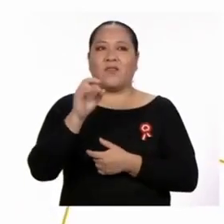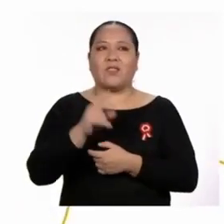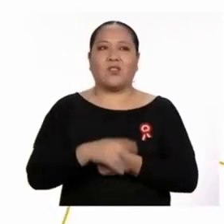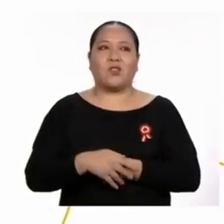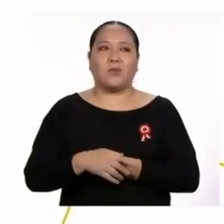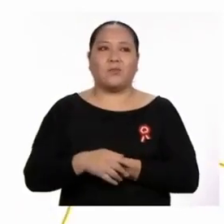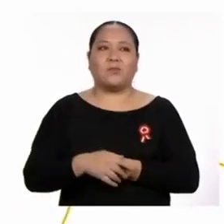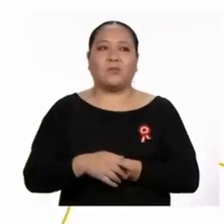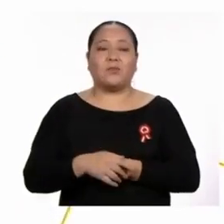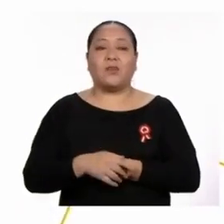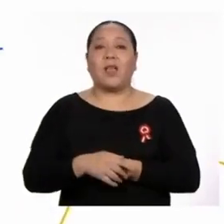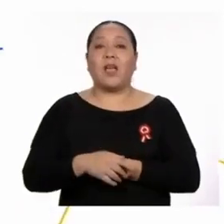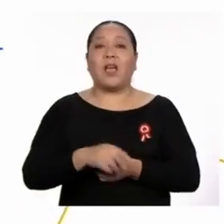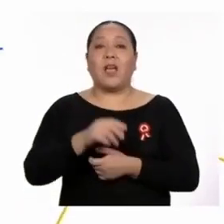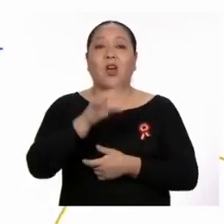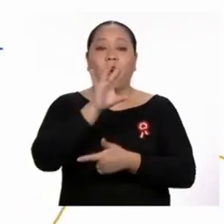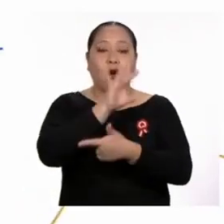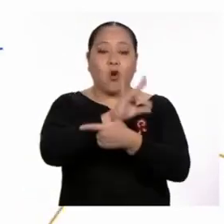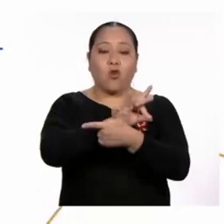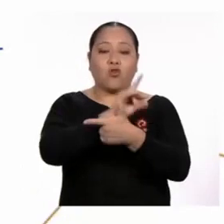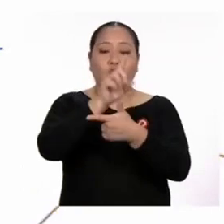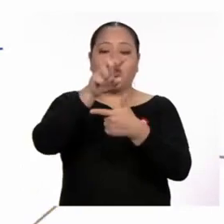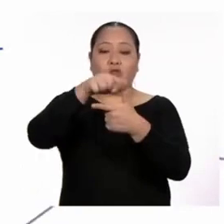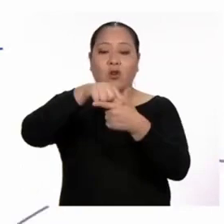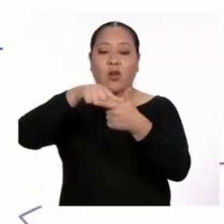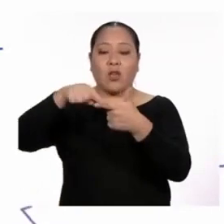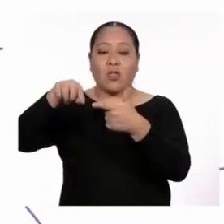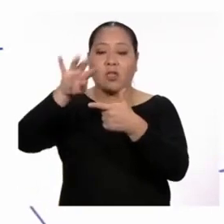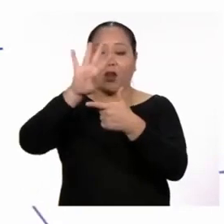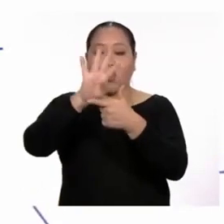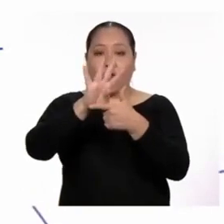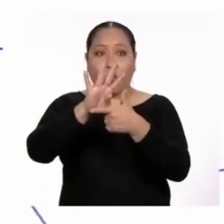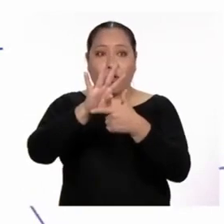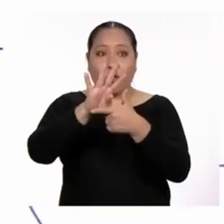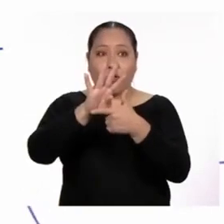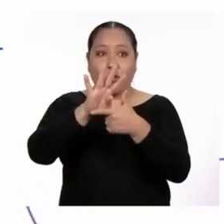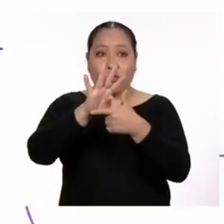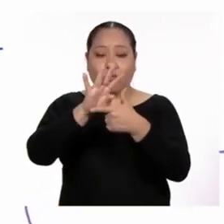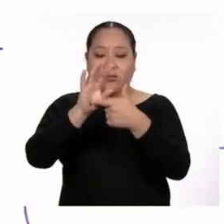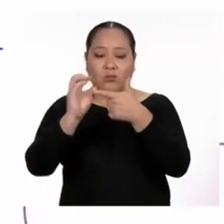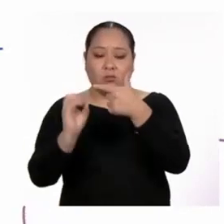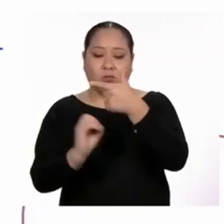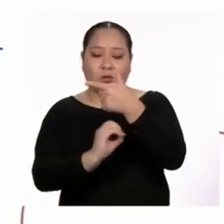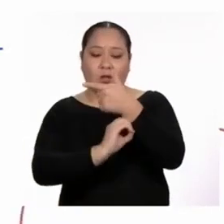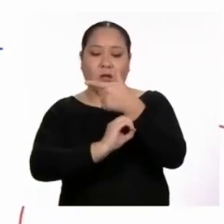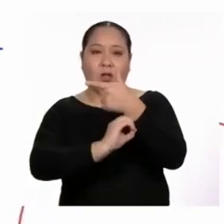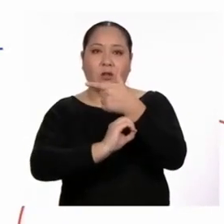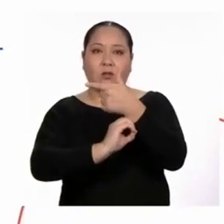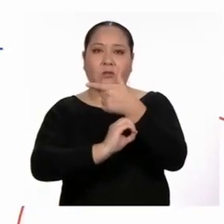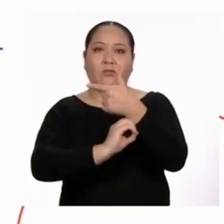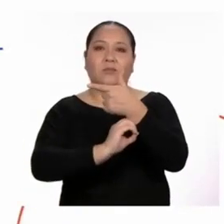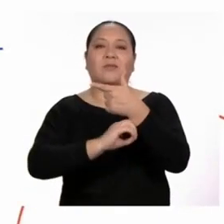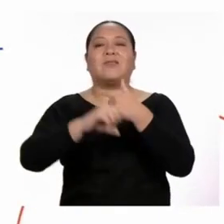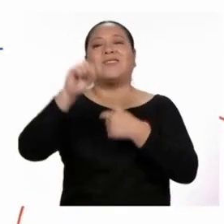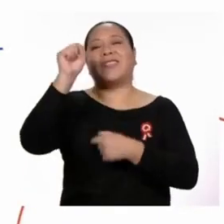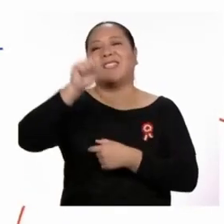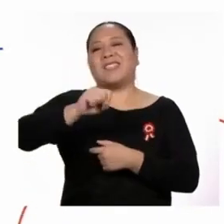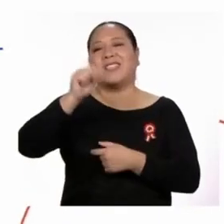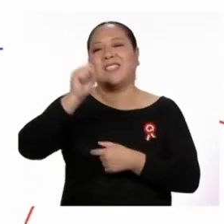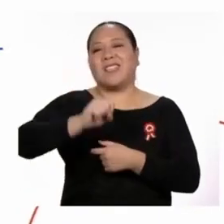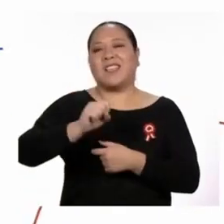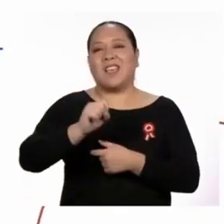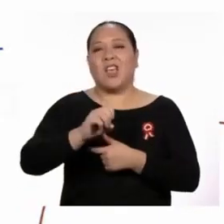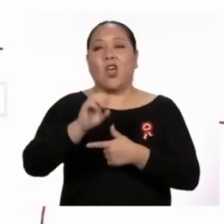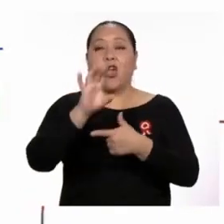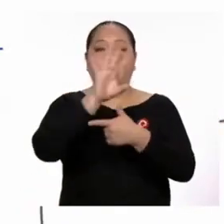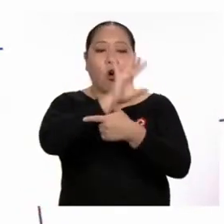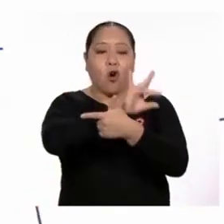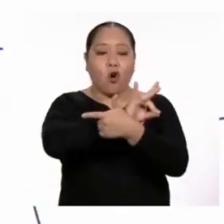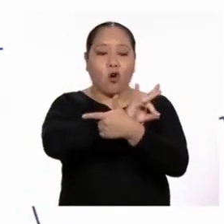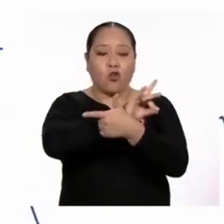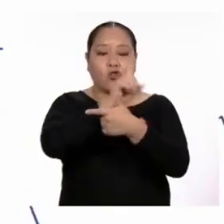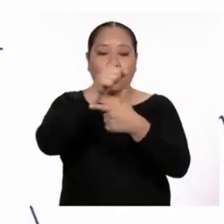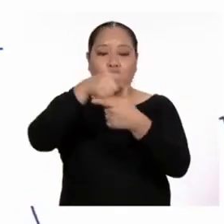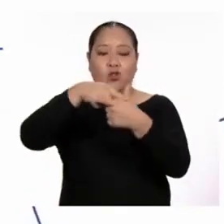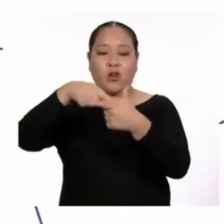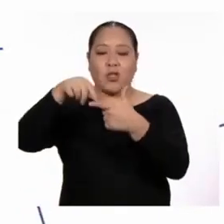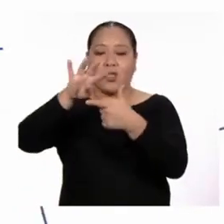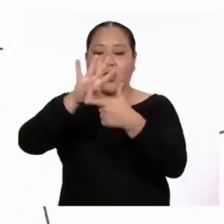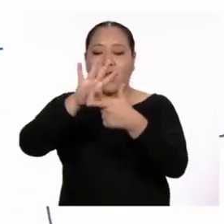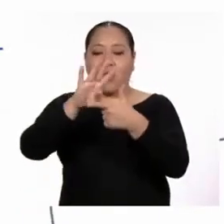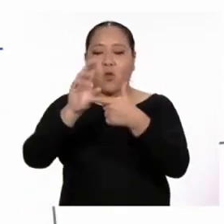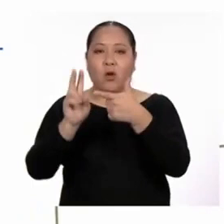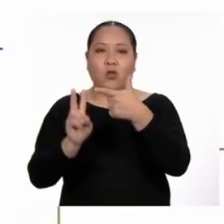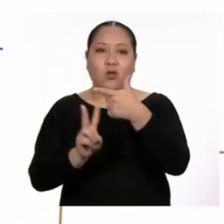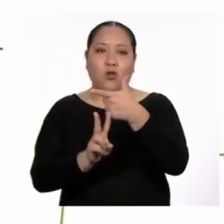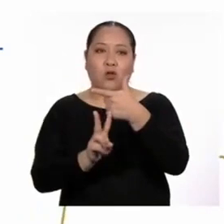dividir 8 entre 4, ¿el residuo es 0? Sí, porque 8 entre 4 es